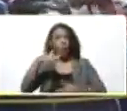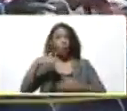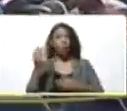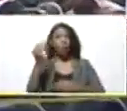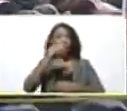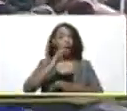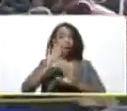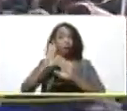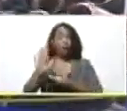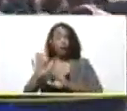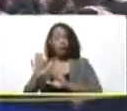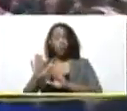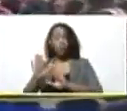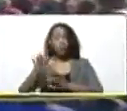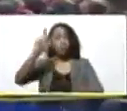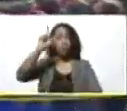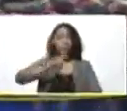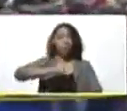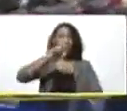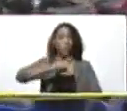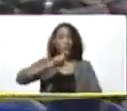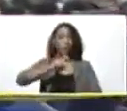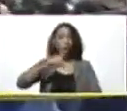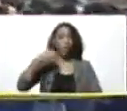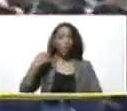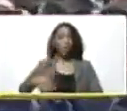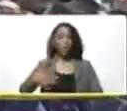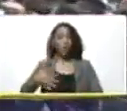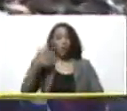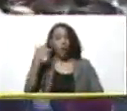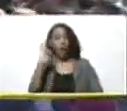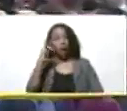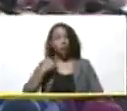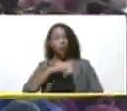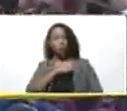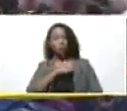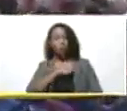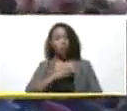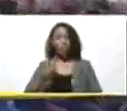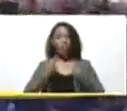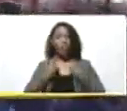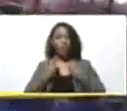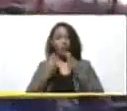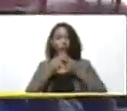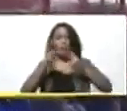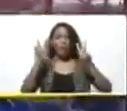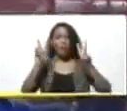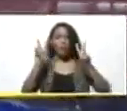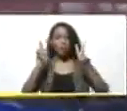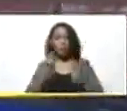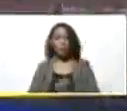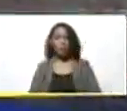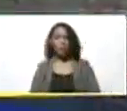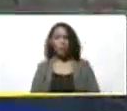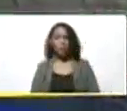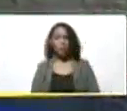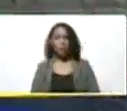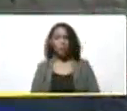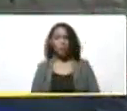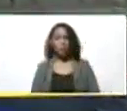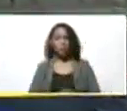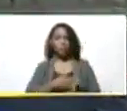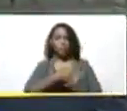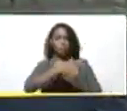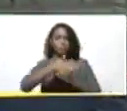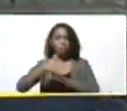eso, la necesidad y el derecho que tenemos nosotros de vivir en paz, en